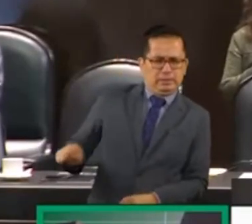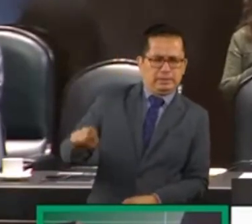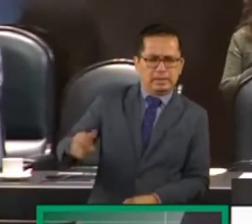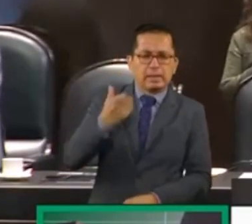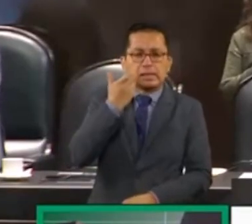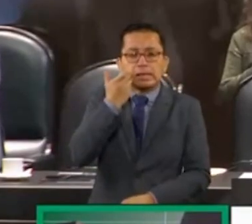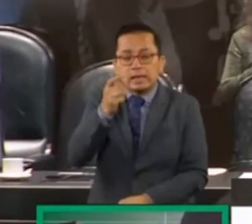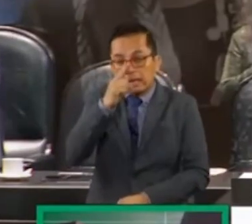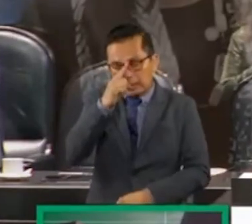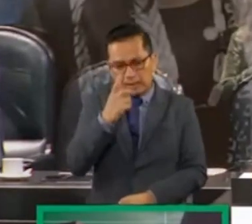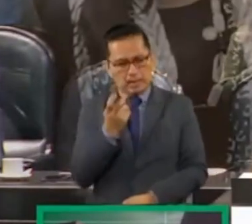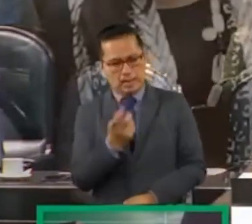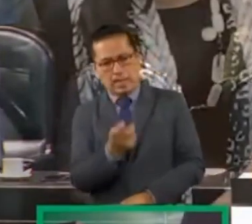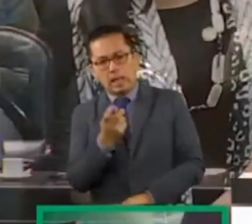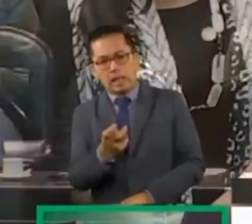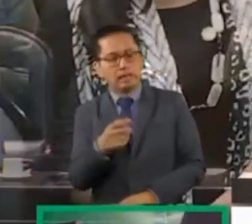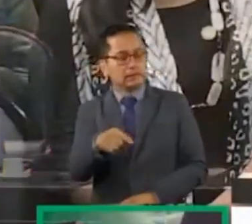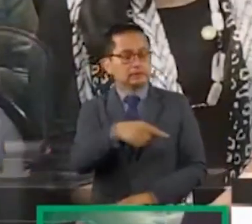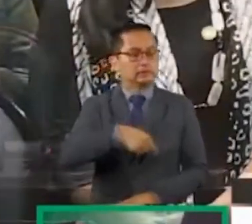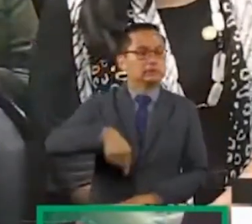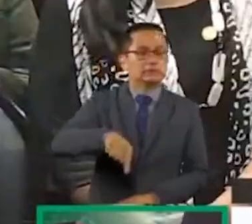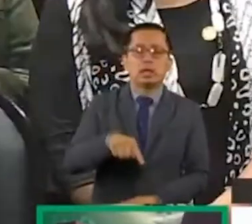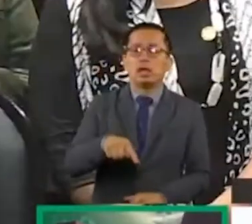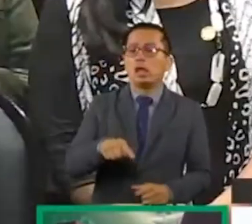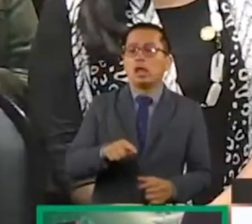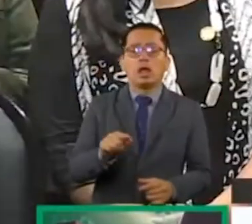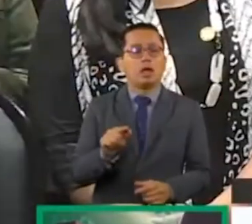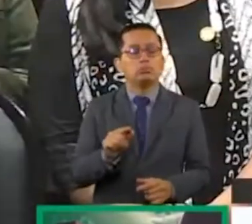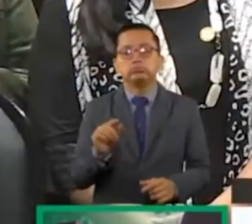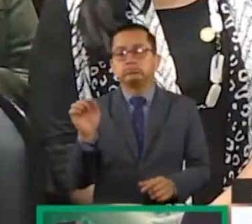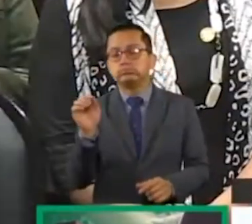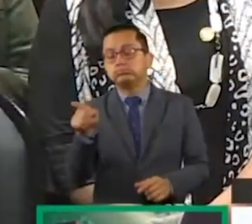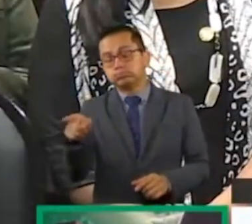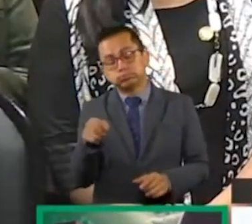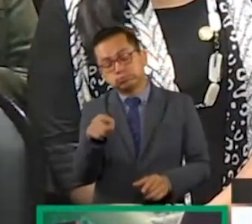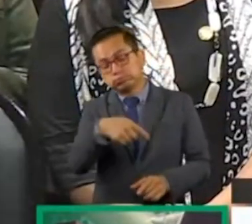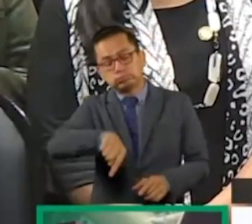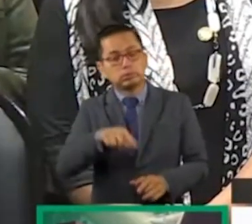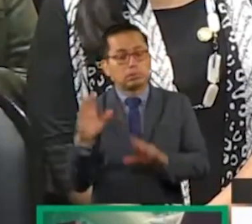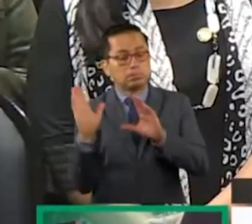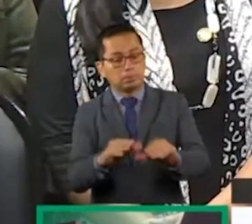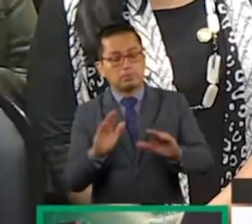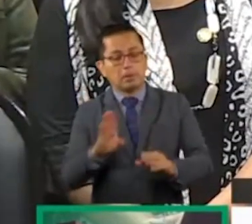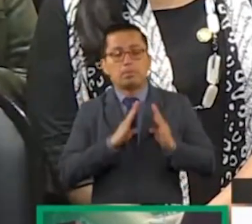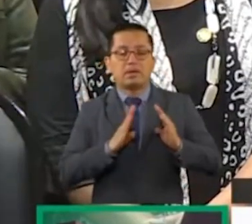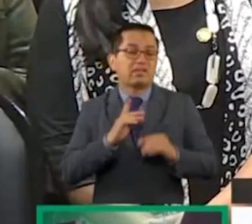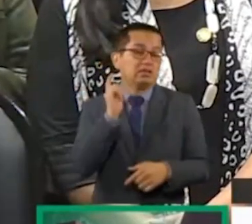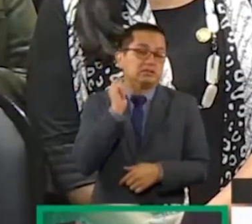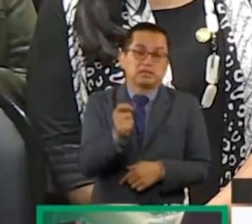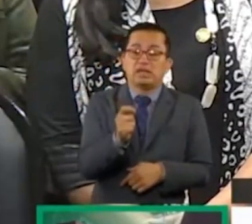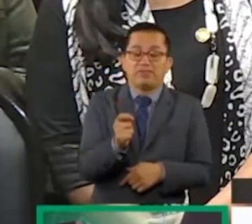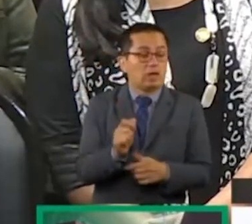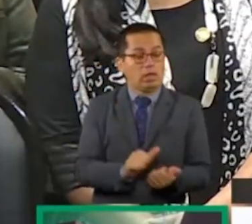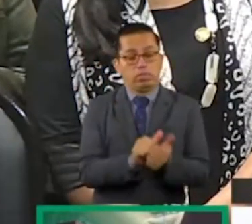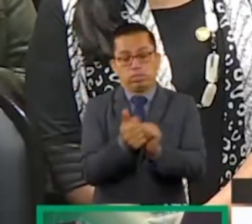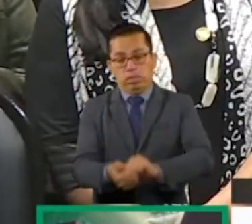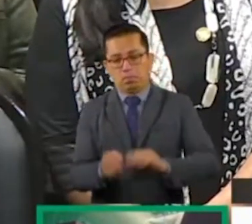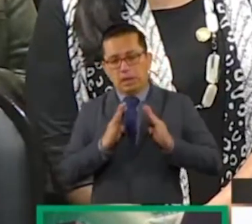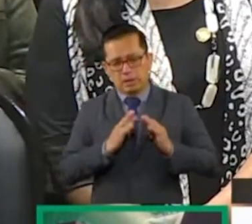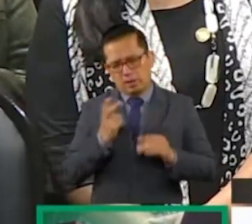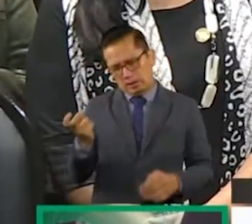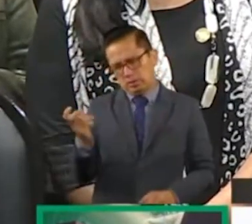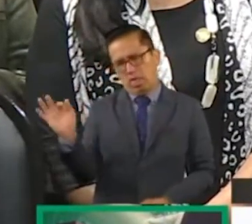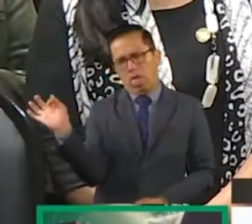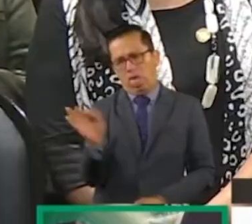la parte de la profesionalización con señalar que se está militarizando la seguridad es una